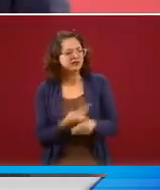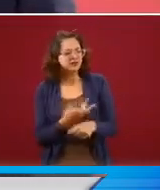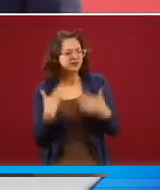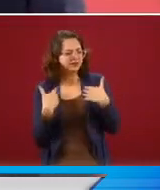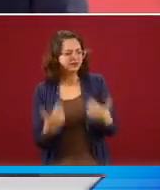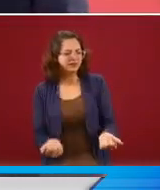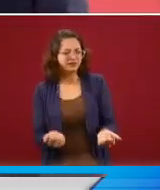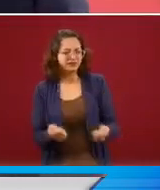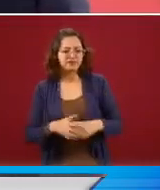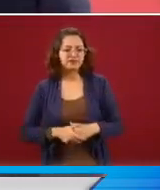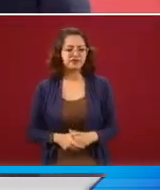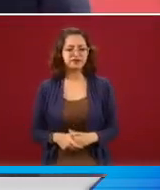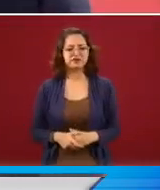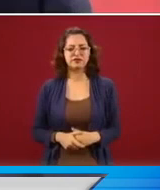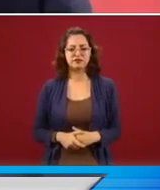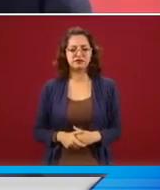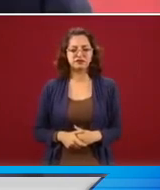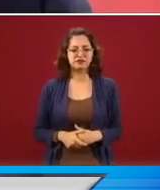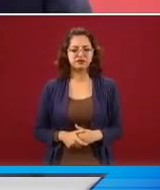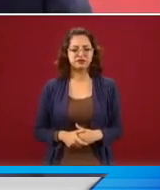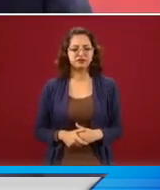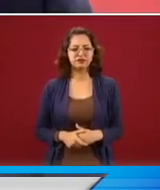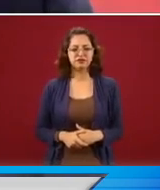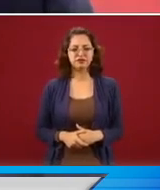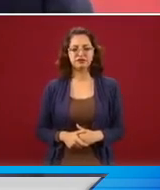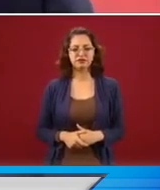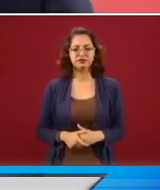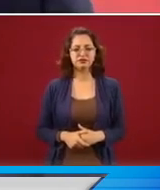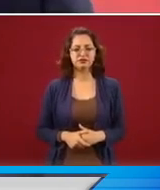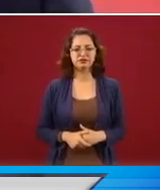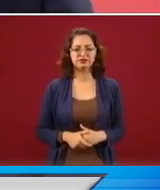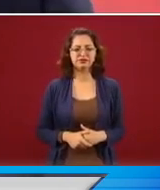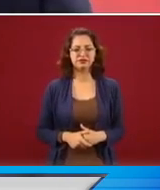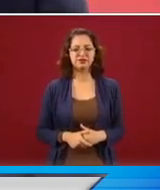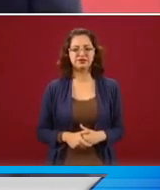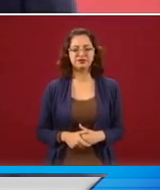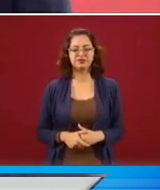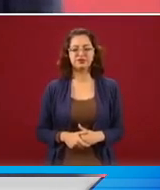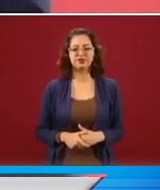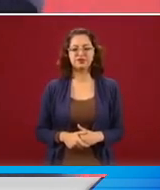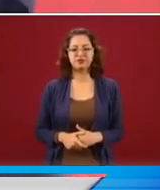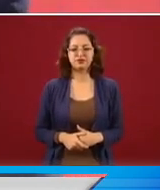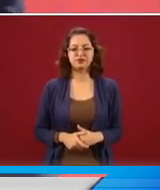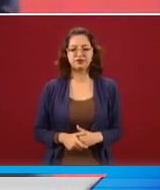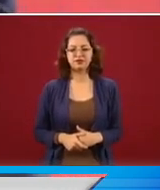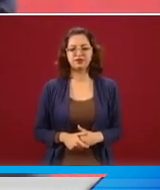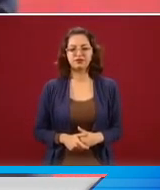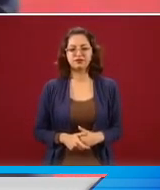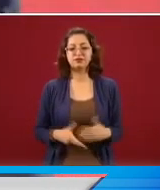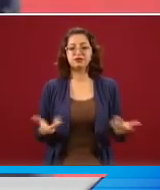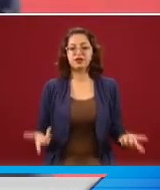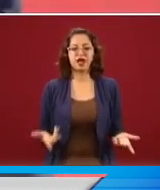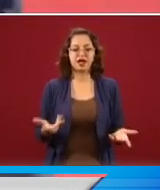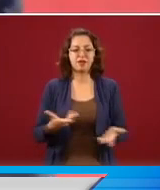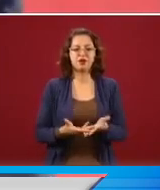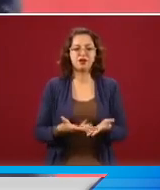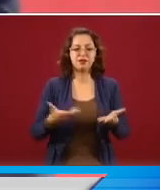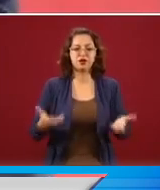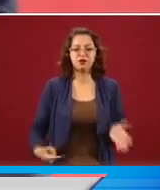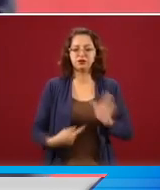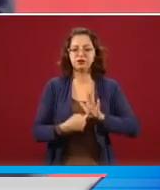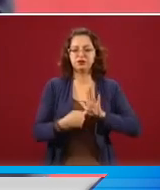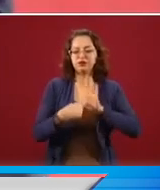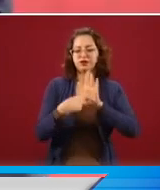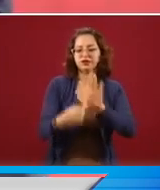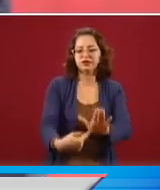Presupuesto de partidos. El presidente menciona que se encuentra en un análisis para enviar una iniciativa al Congreso para que la política de austeridad sea